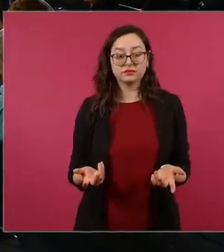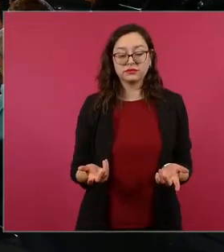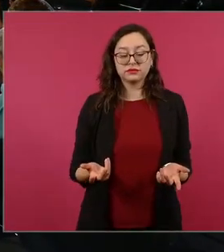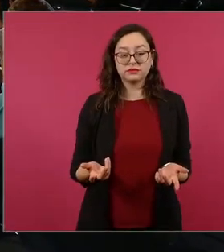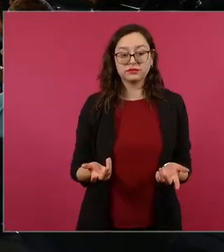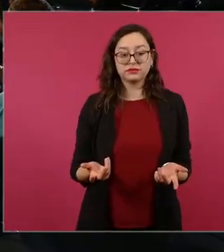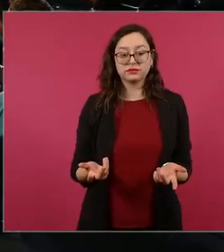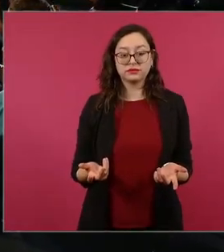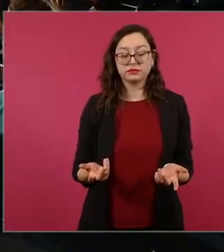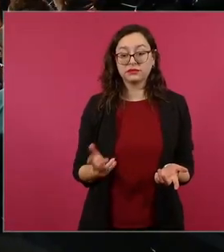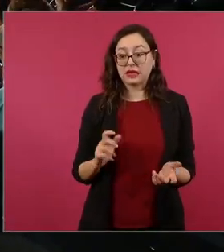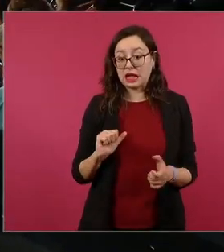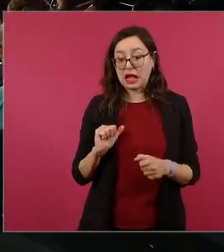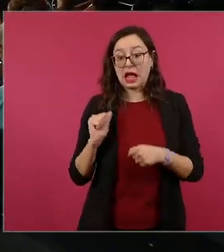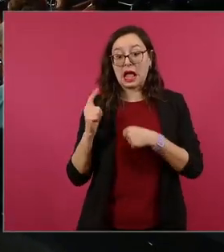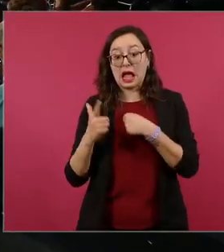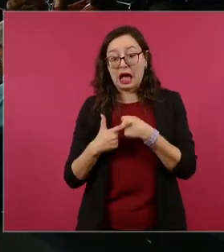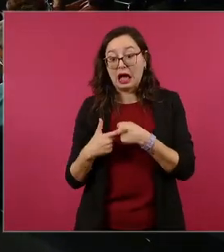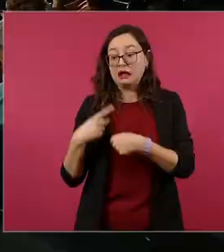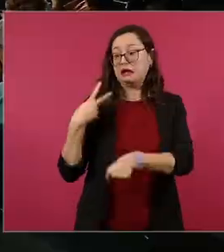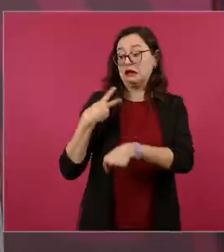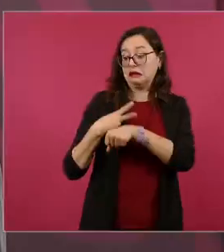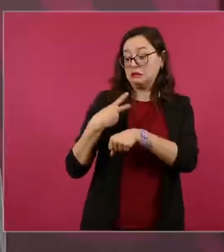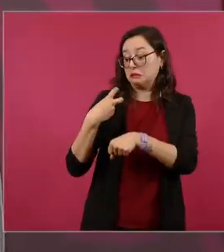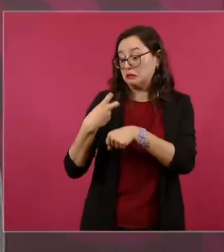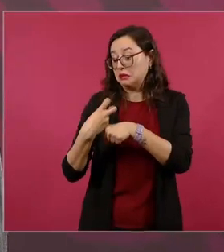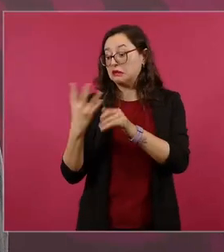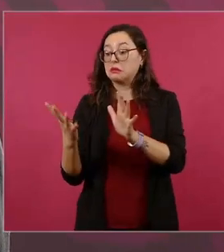asistiré a ninguna conferencia,